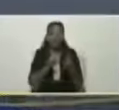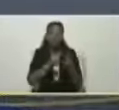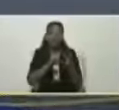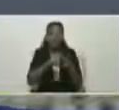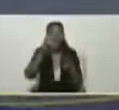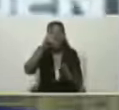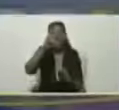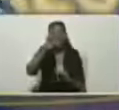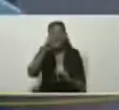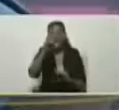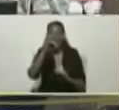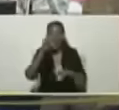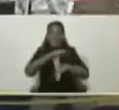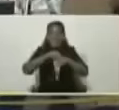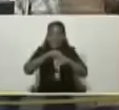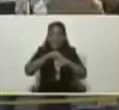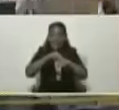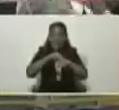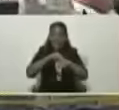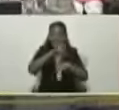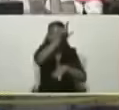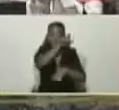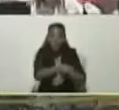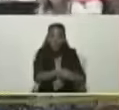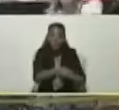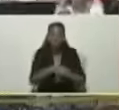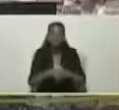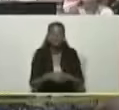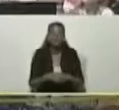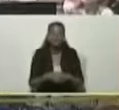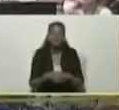Delis Álvarez, ministra.